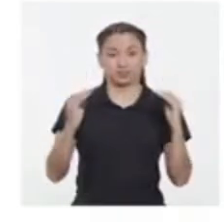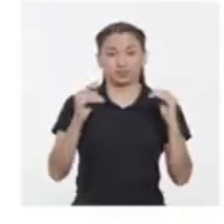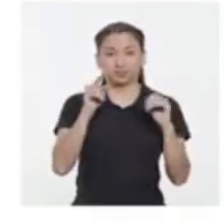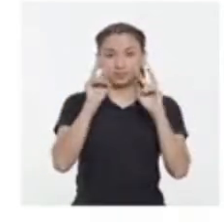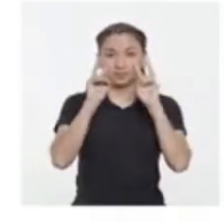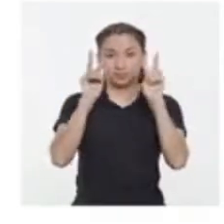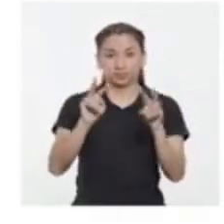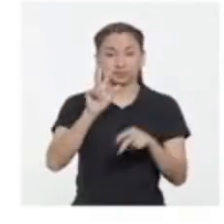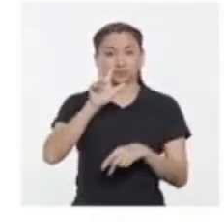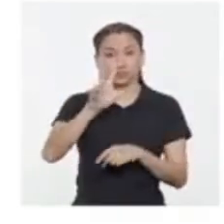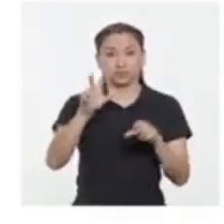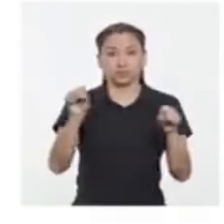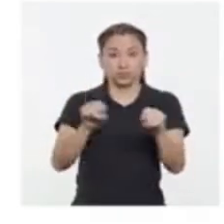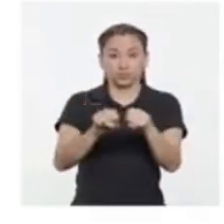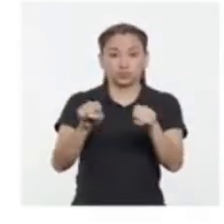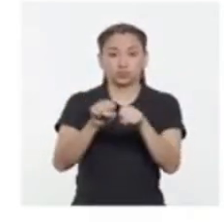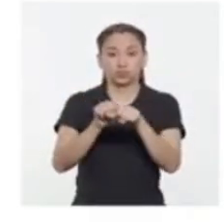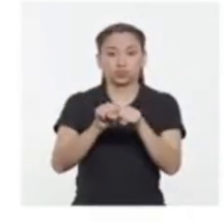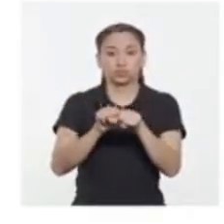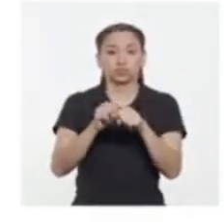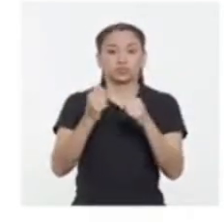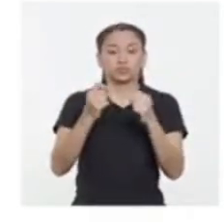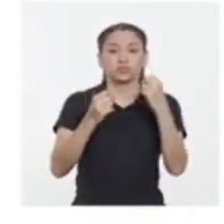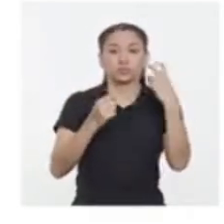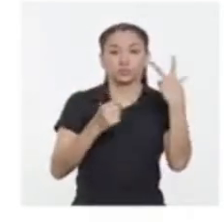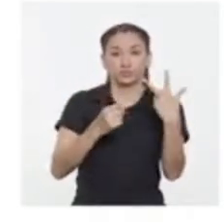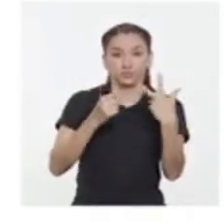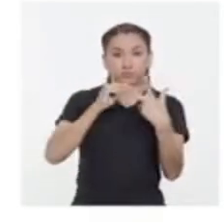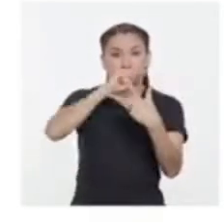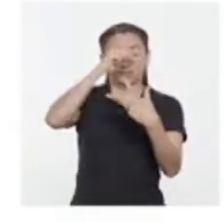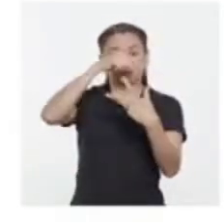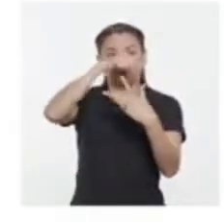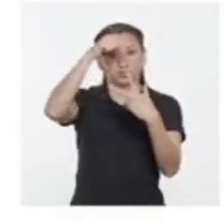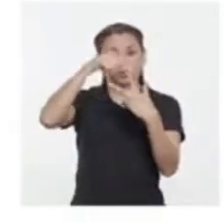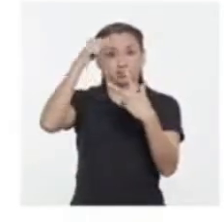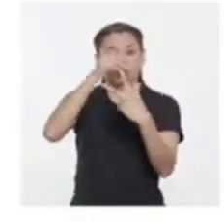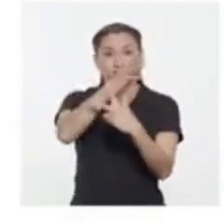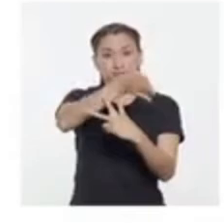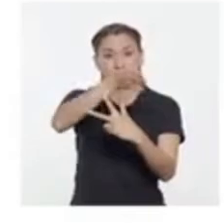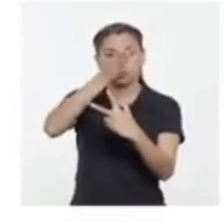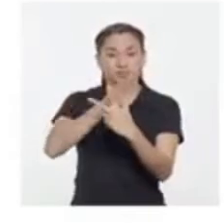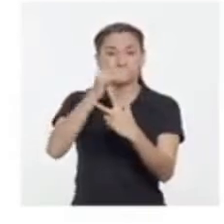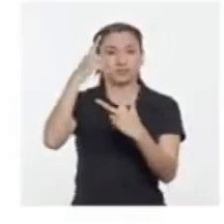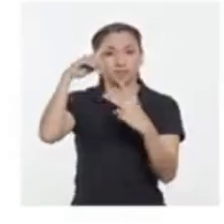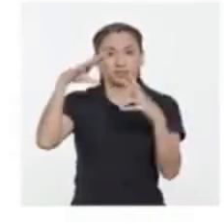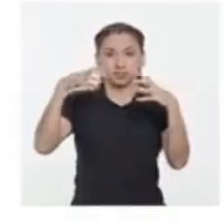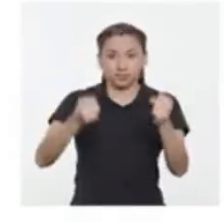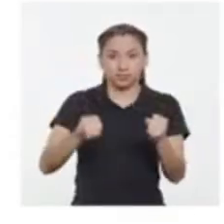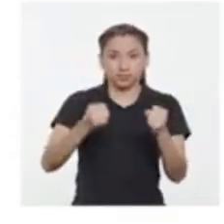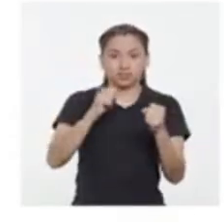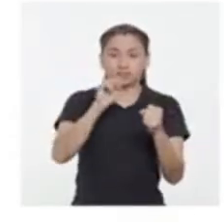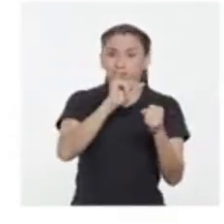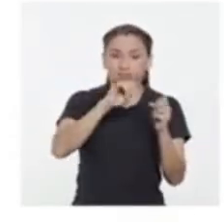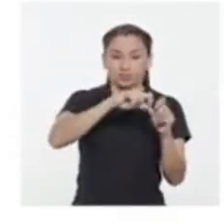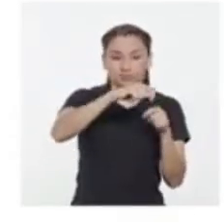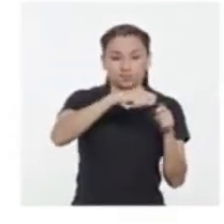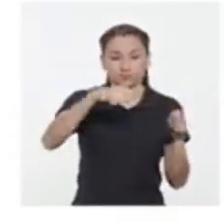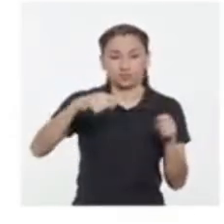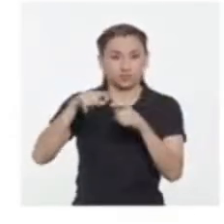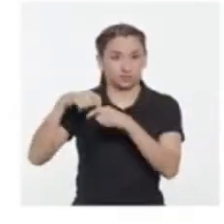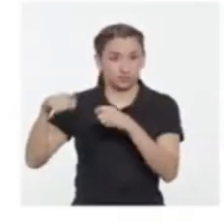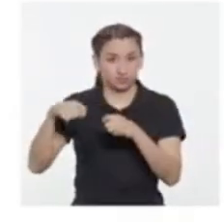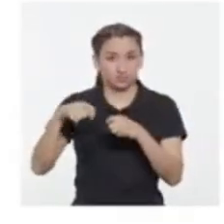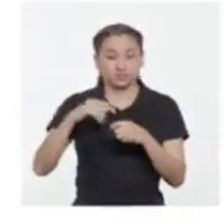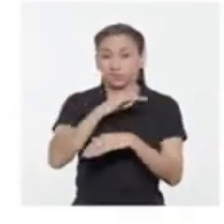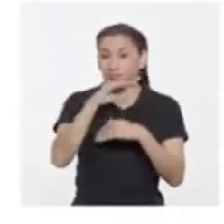se observa que hay 3 tubos de PVC a lo largo del terreno que cumplen la función de sostener y amarrar los